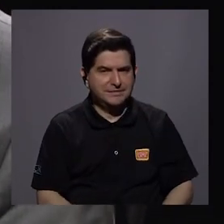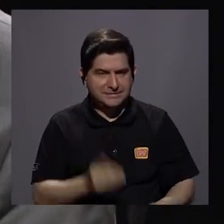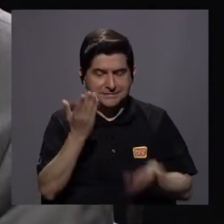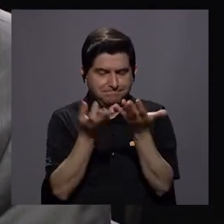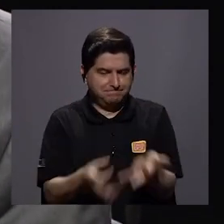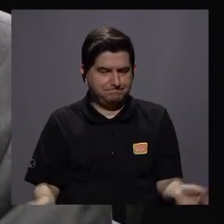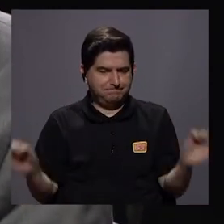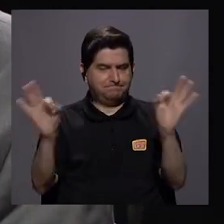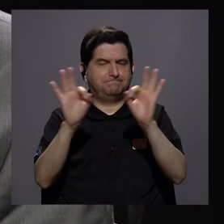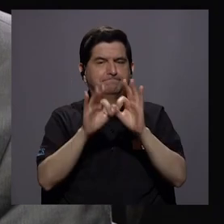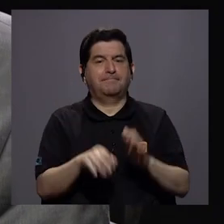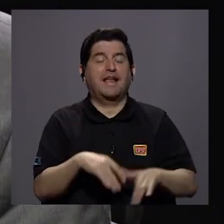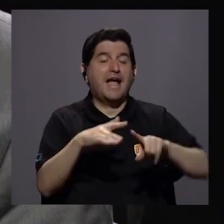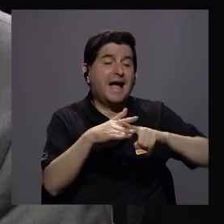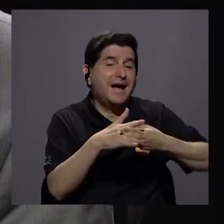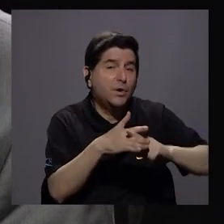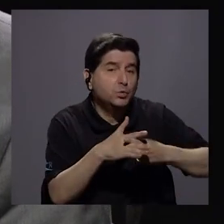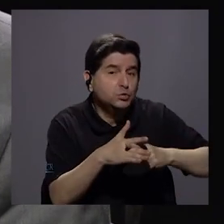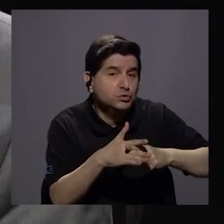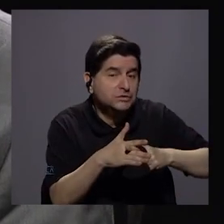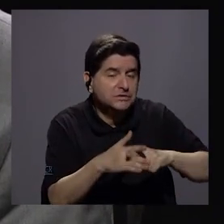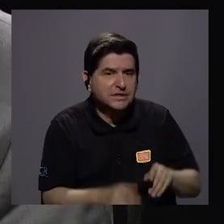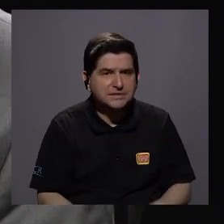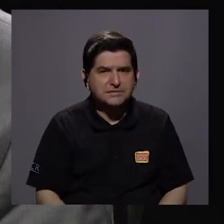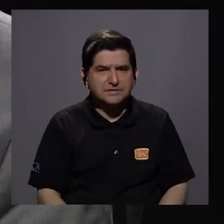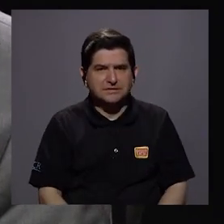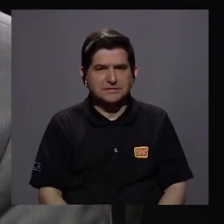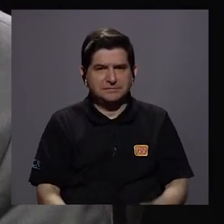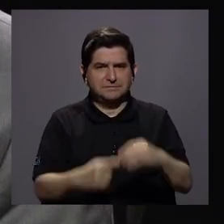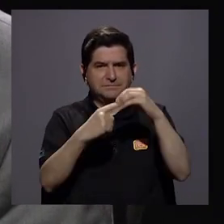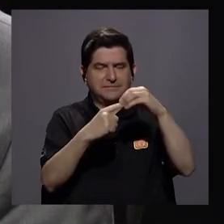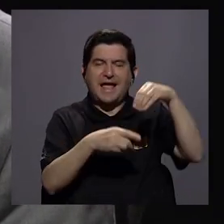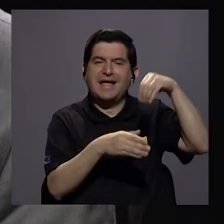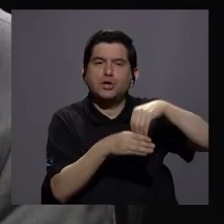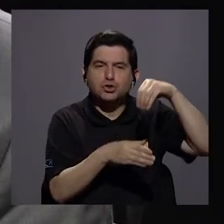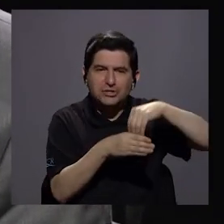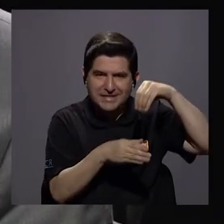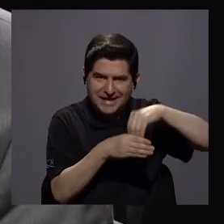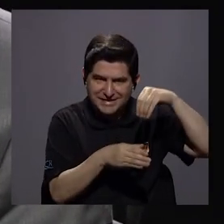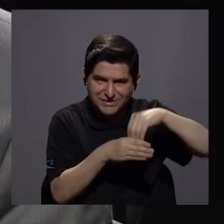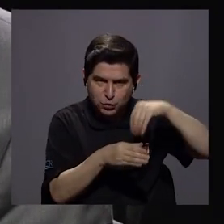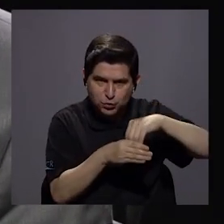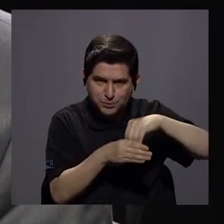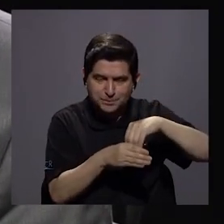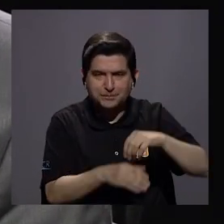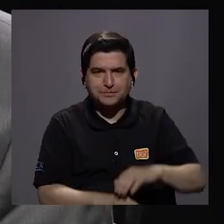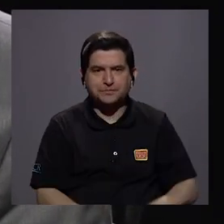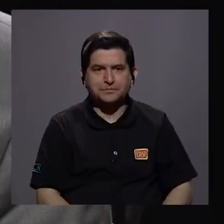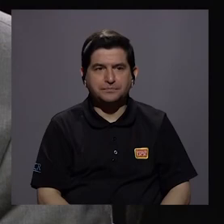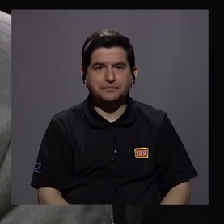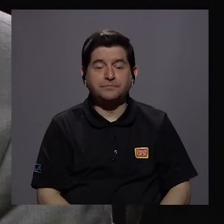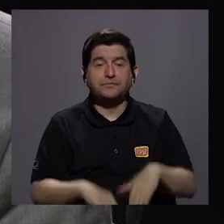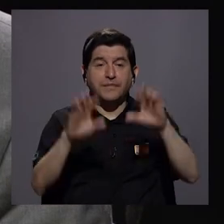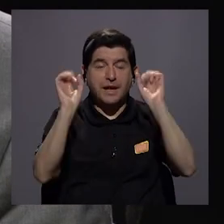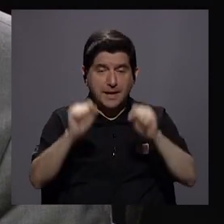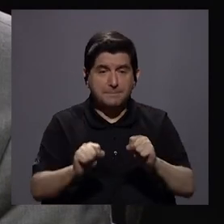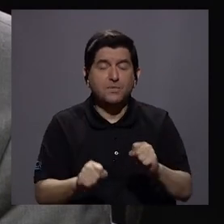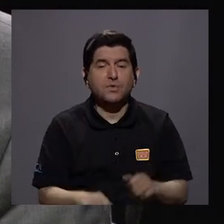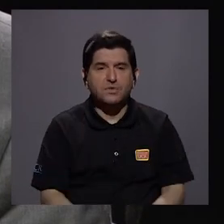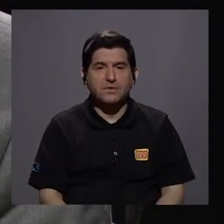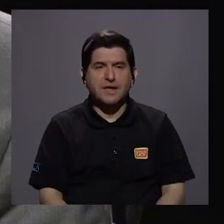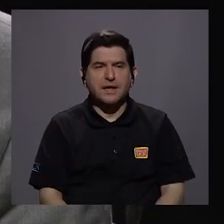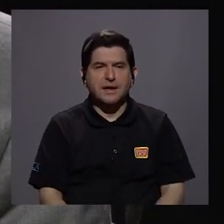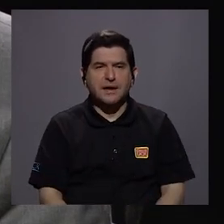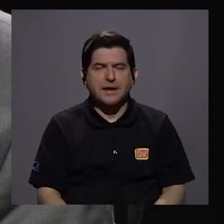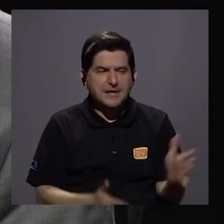vez eso es lo importante. Así es. Los ajustes están en básicamente en la parte de ingresos. O sea, en recuperar, digamos,